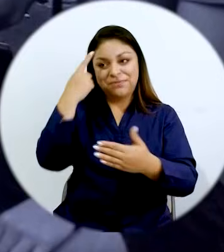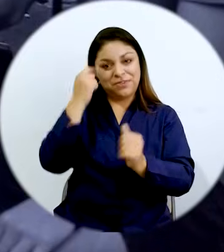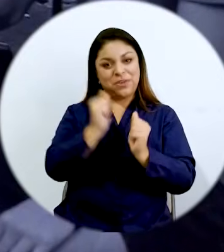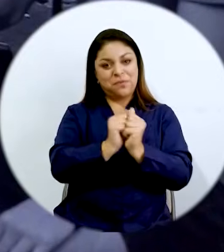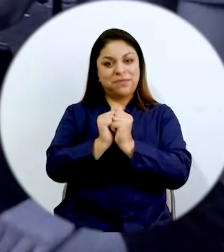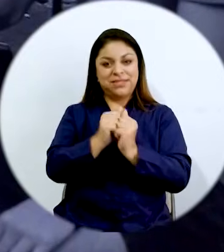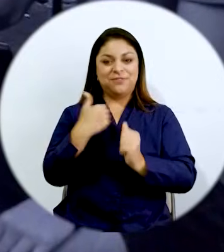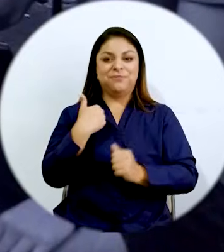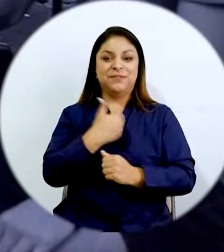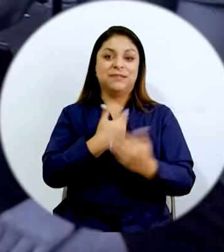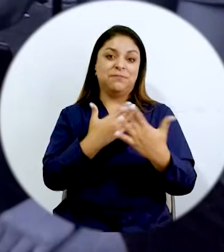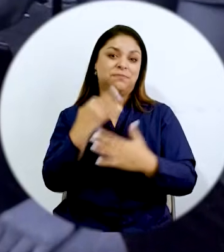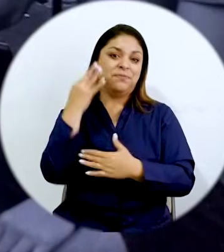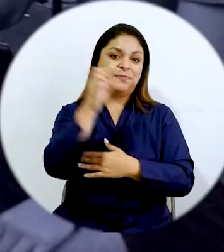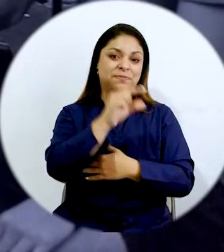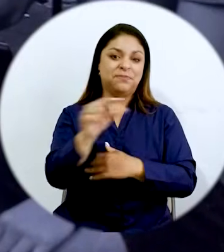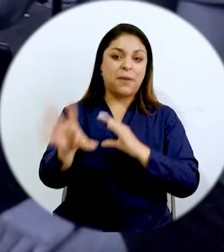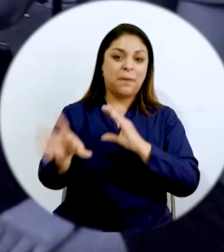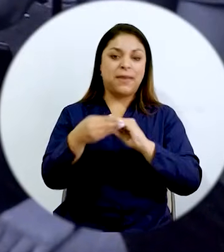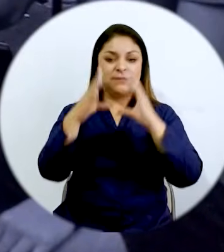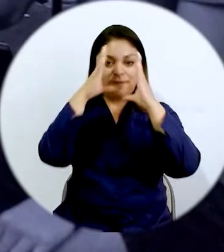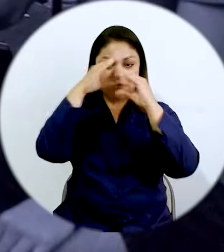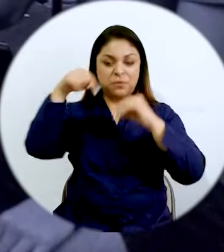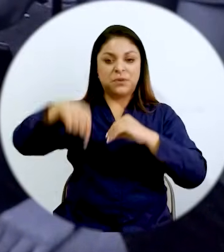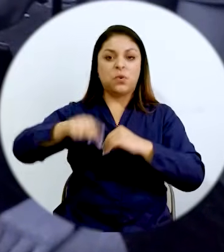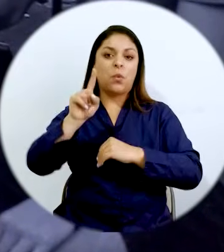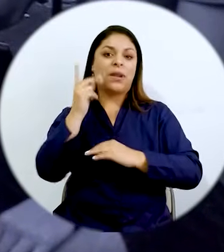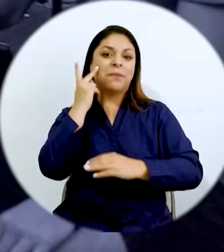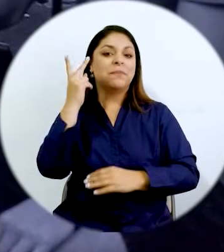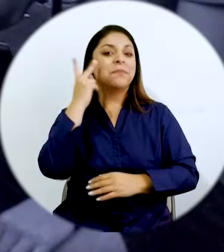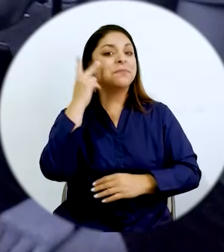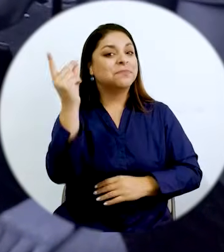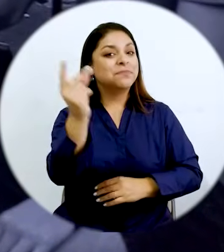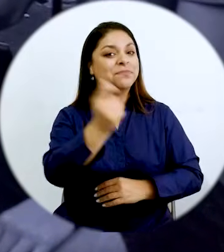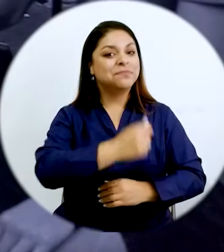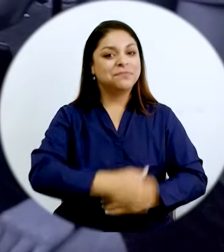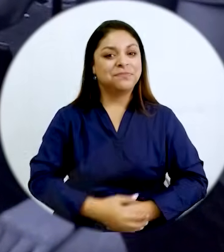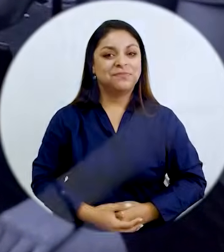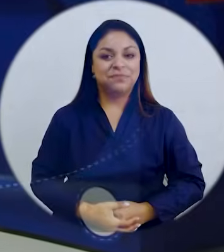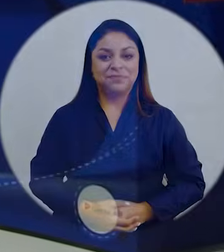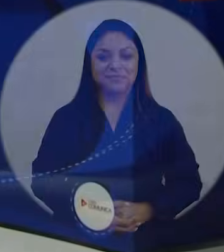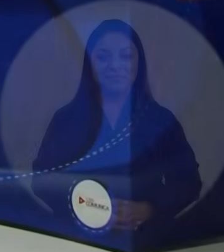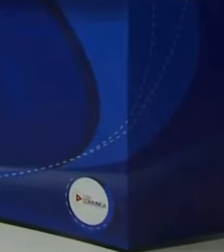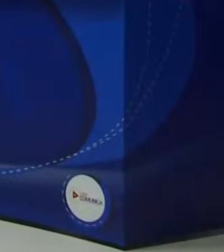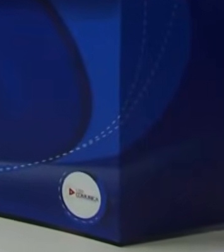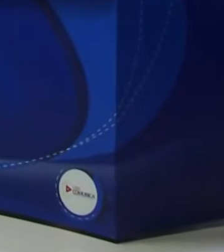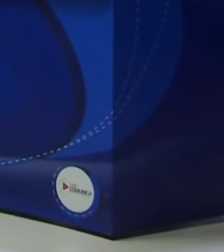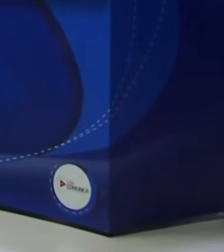por acompañarnos y les esperamos la próxima semana con más aquí en Una Mirada. Hasta pronto.